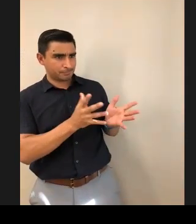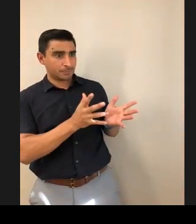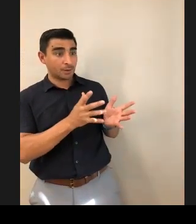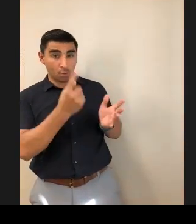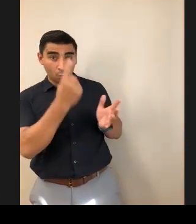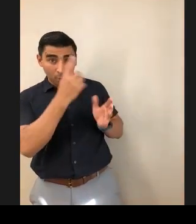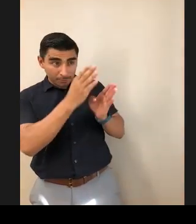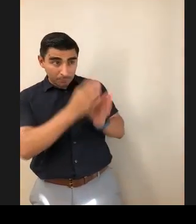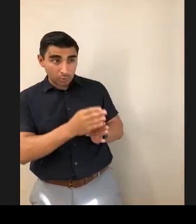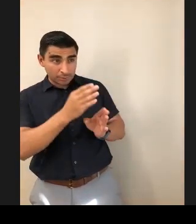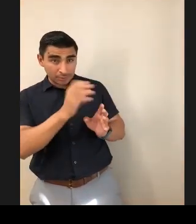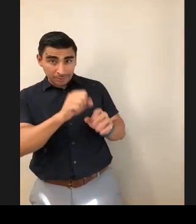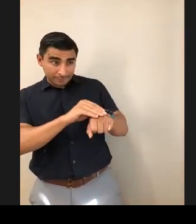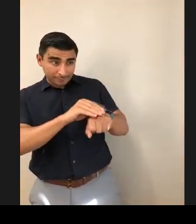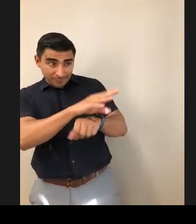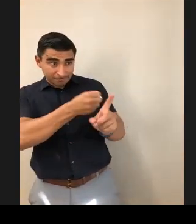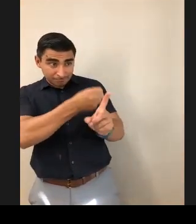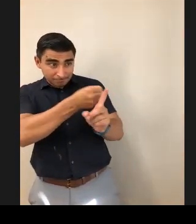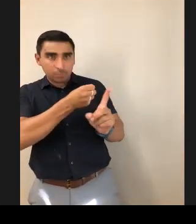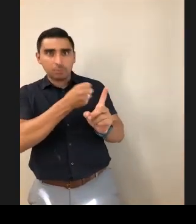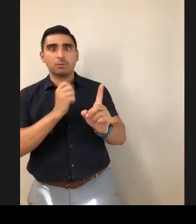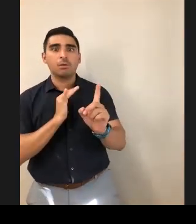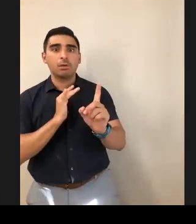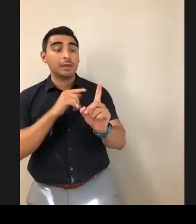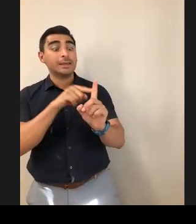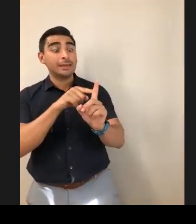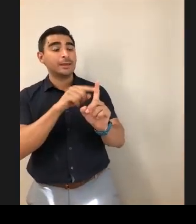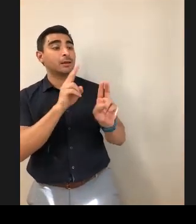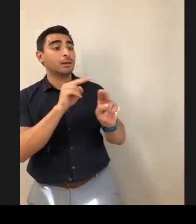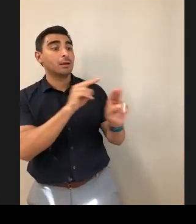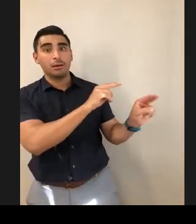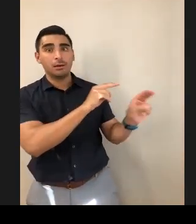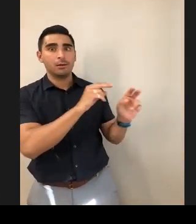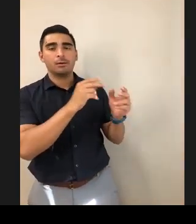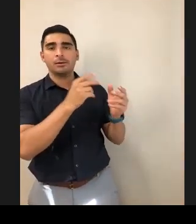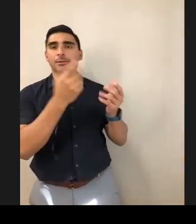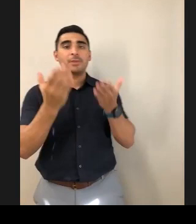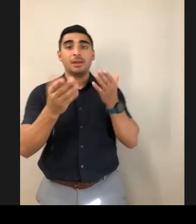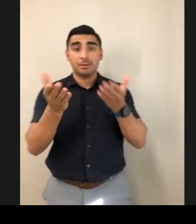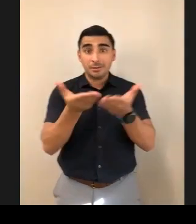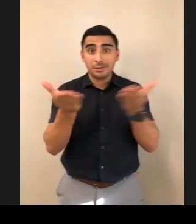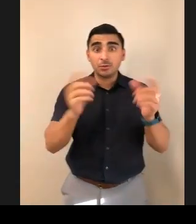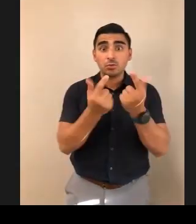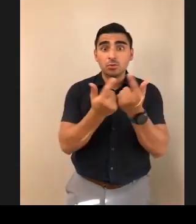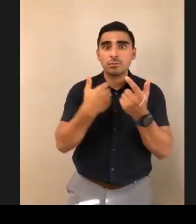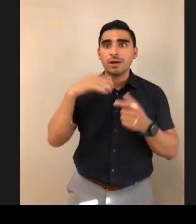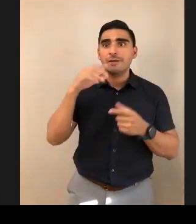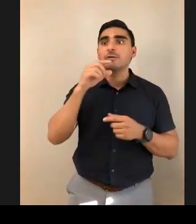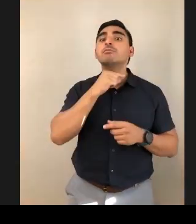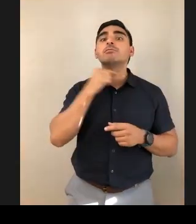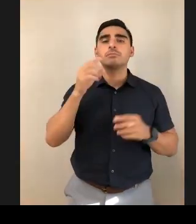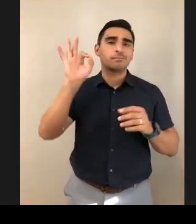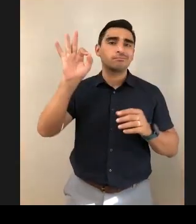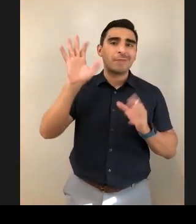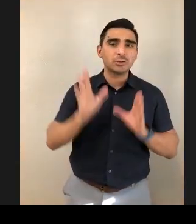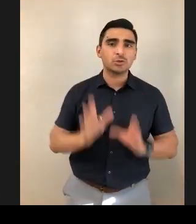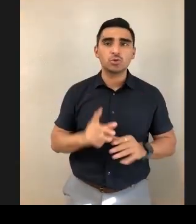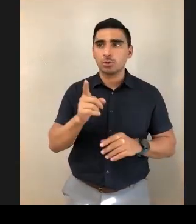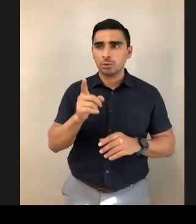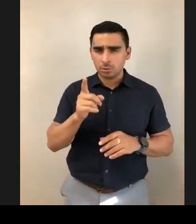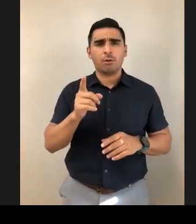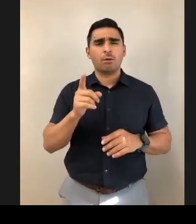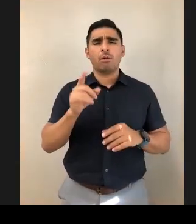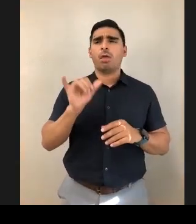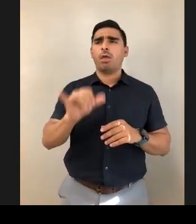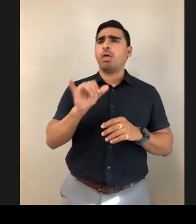apuntas en esa dirección, cuando impactas a una sola persona o tal vez un pastor en el grupo, puedes